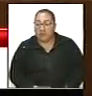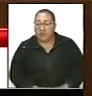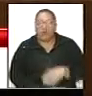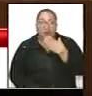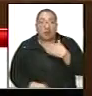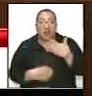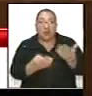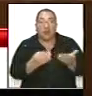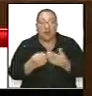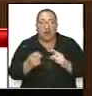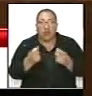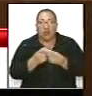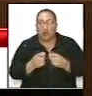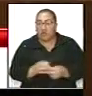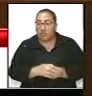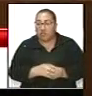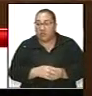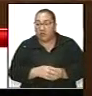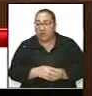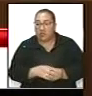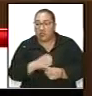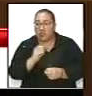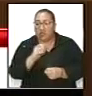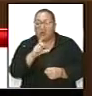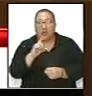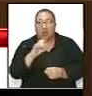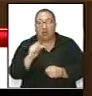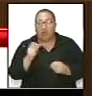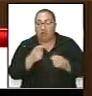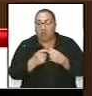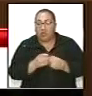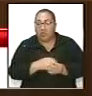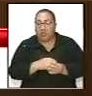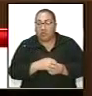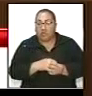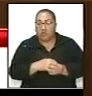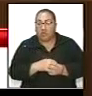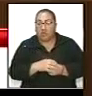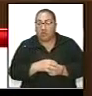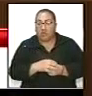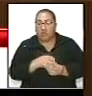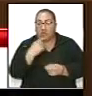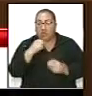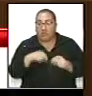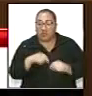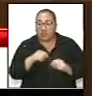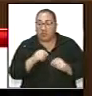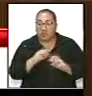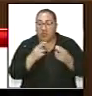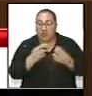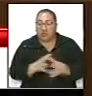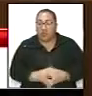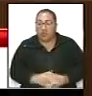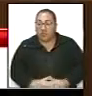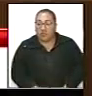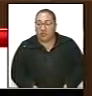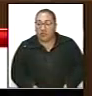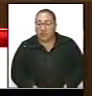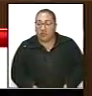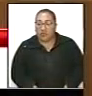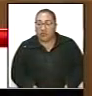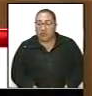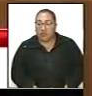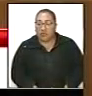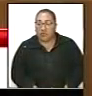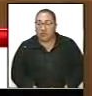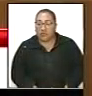al congresista Alberto Oliva y a la congresista Katia Gilbonio por estar presentes en esta sesión. Habiendo